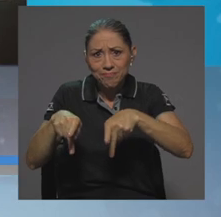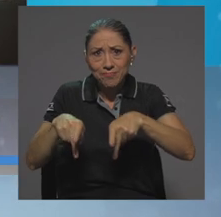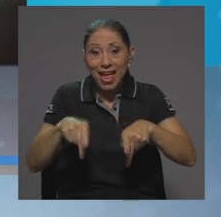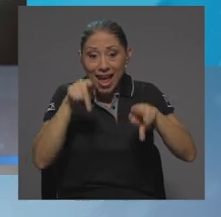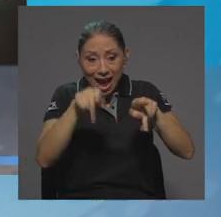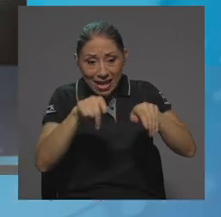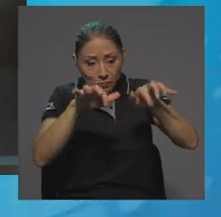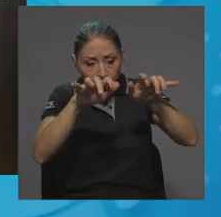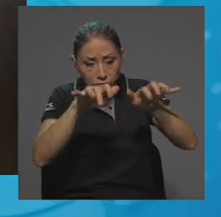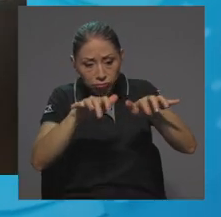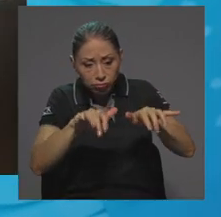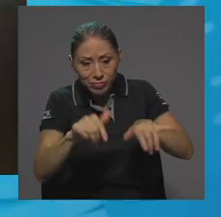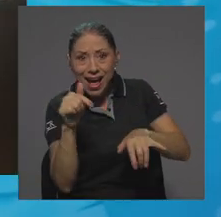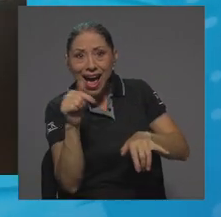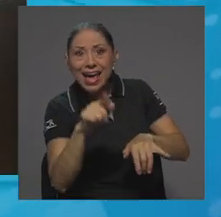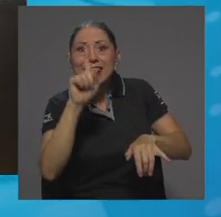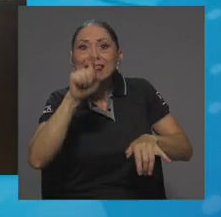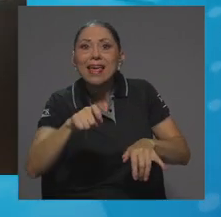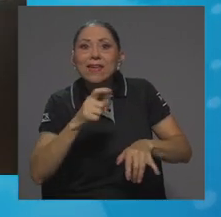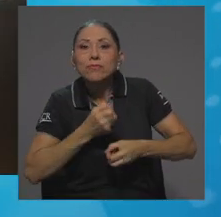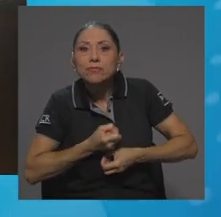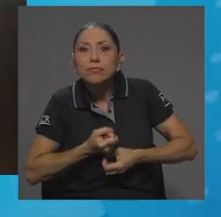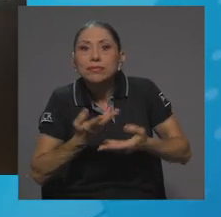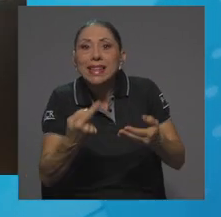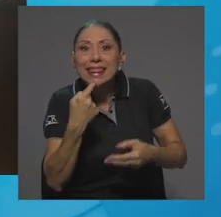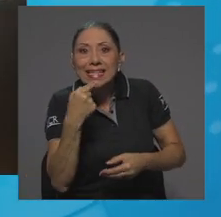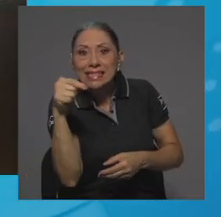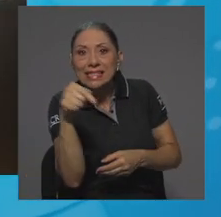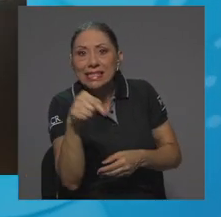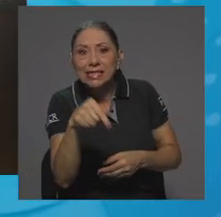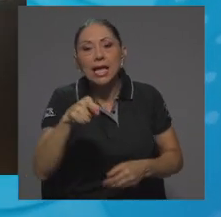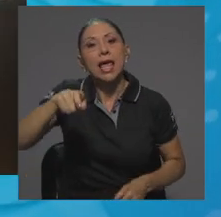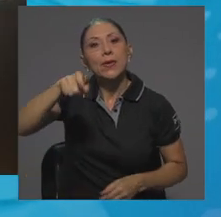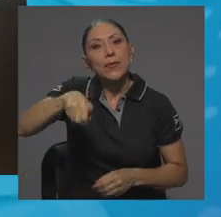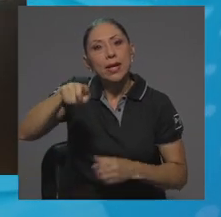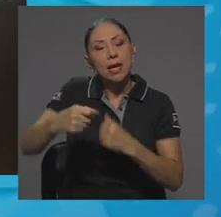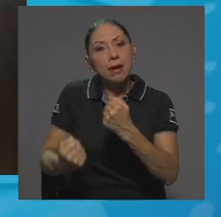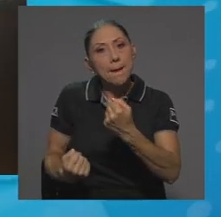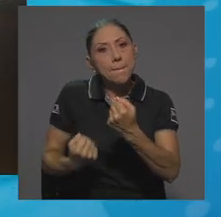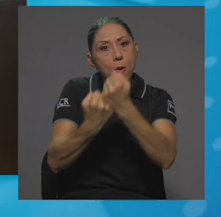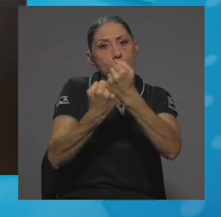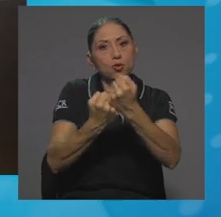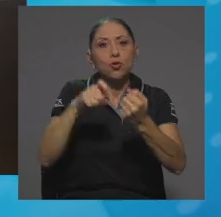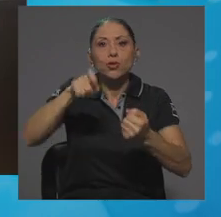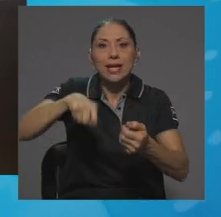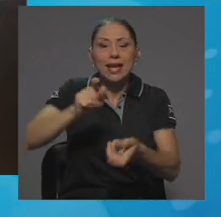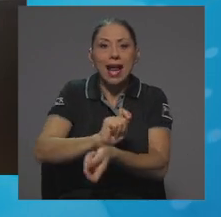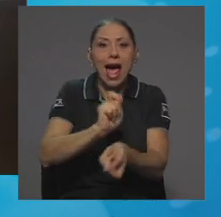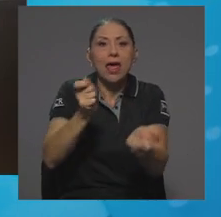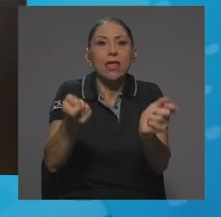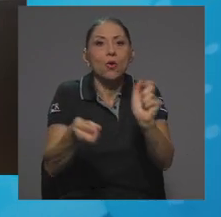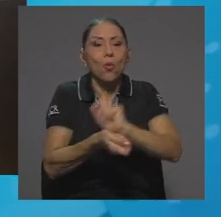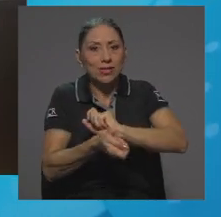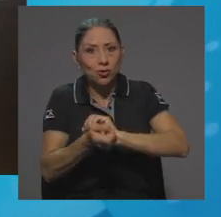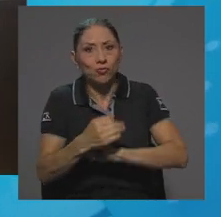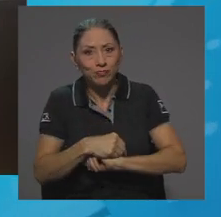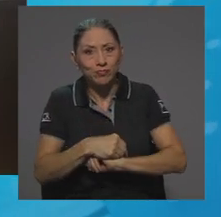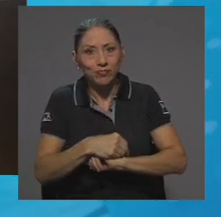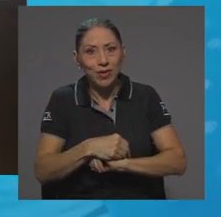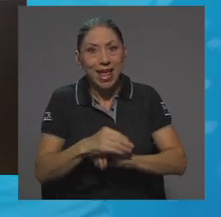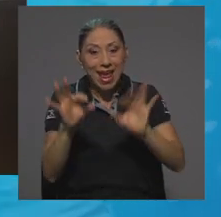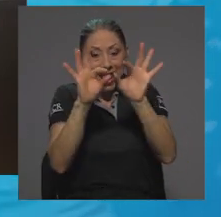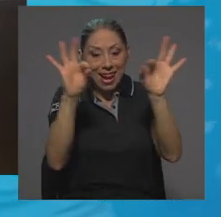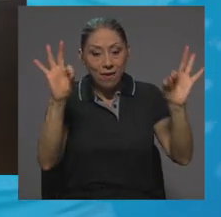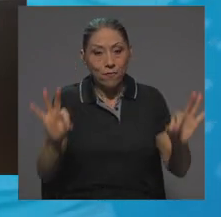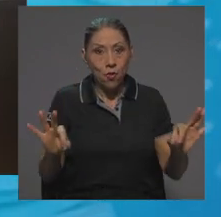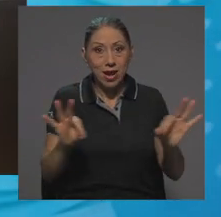indicar en esa inscripción que requieren el apoyo o adecuación. En la boleta de